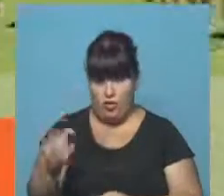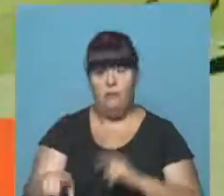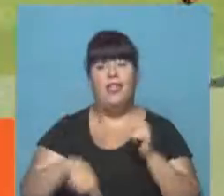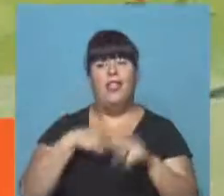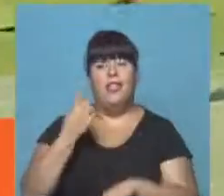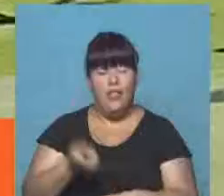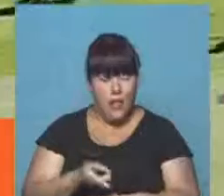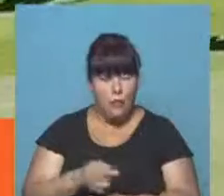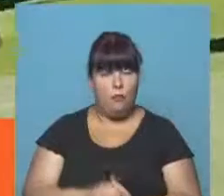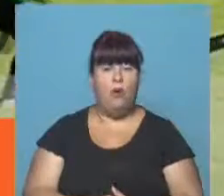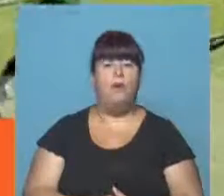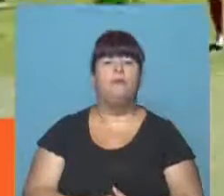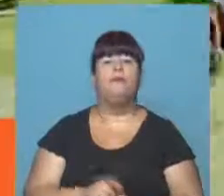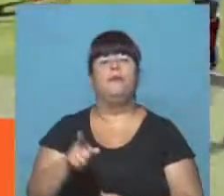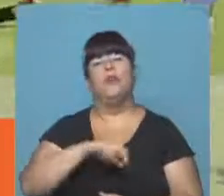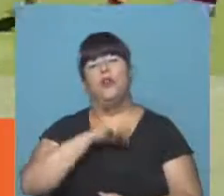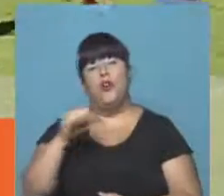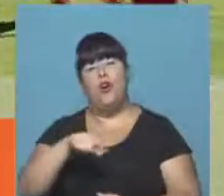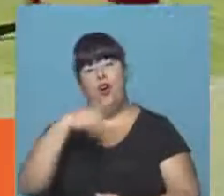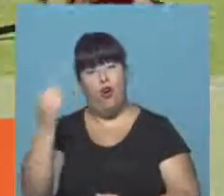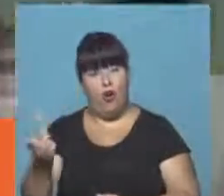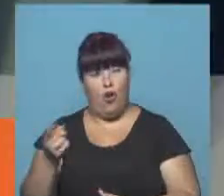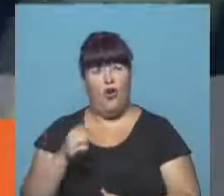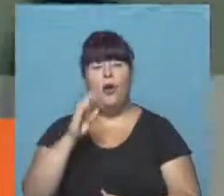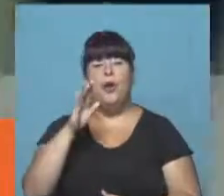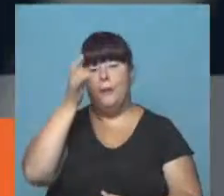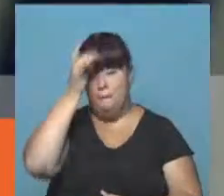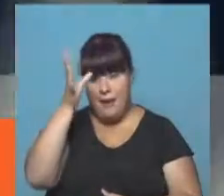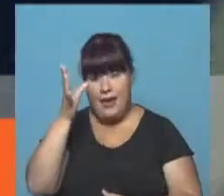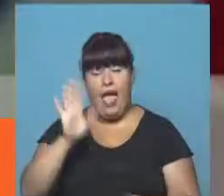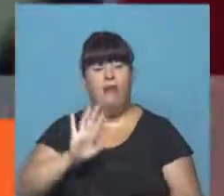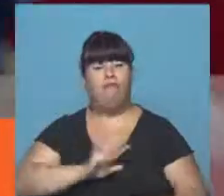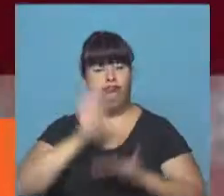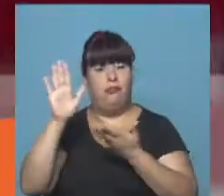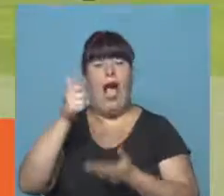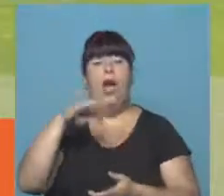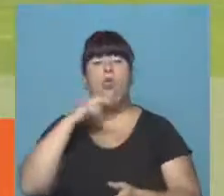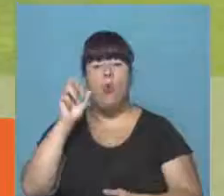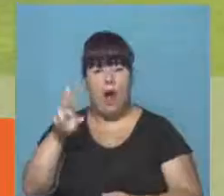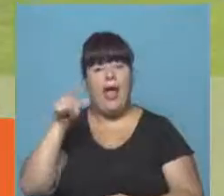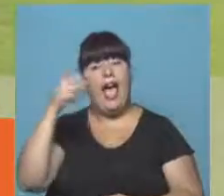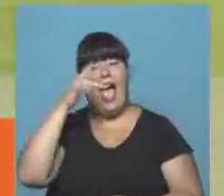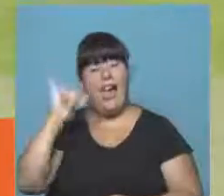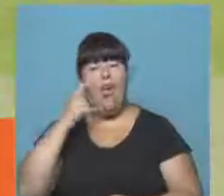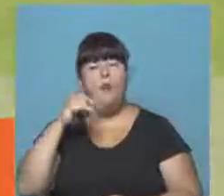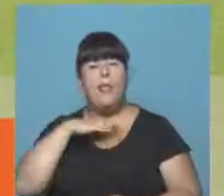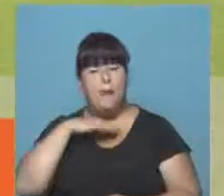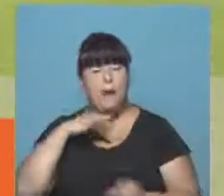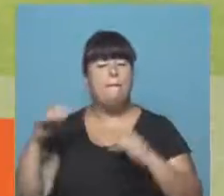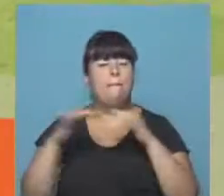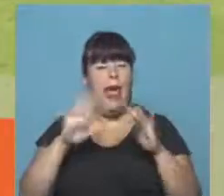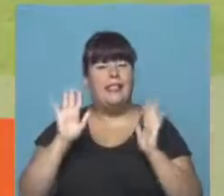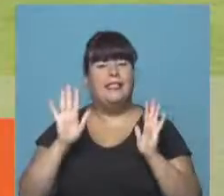Después llegaba el momento del penal que iba a atajar Andújar a Javi Hernández, el mexicano, el partido que